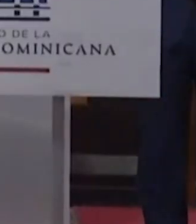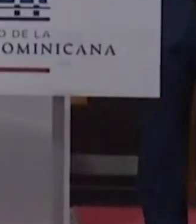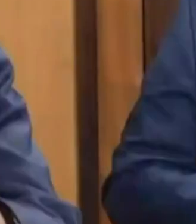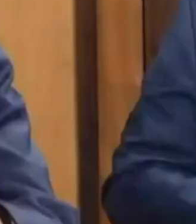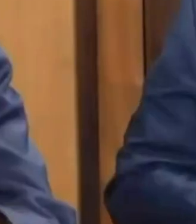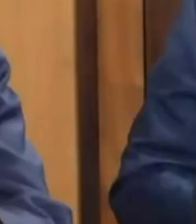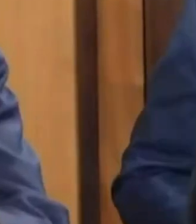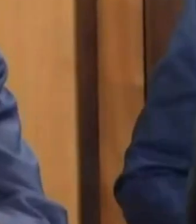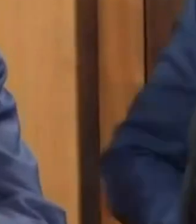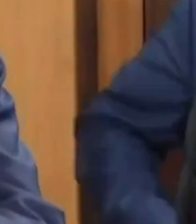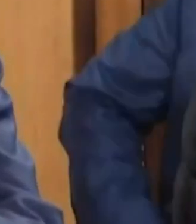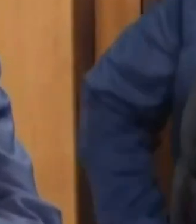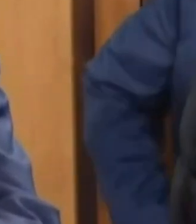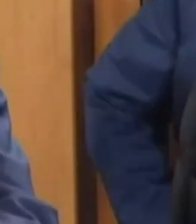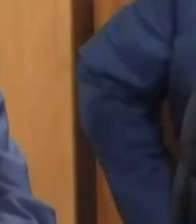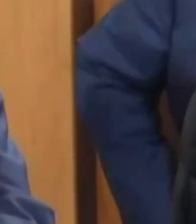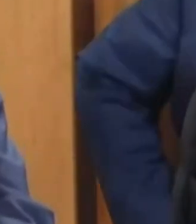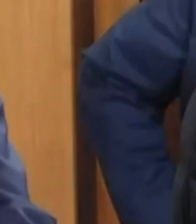vicepresidenta